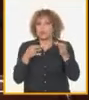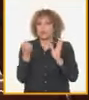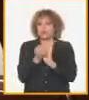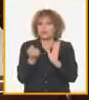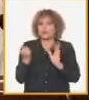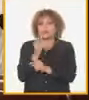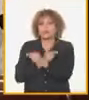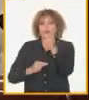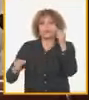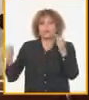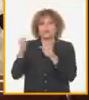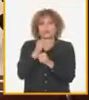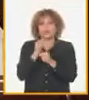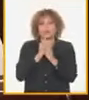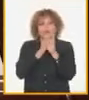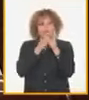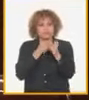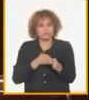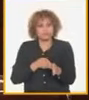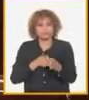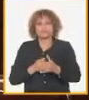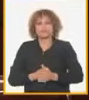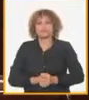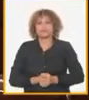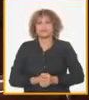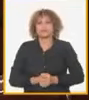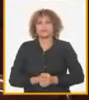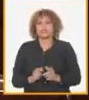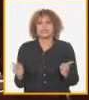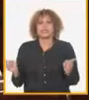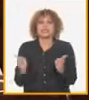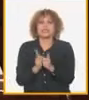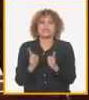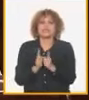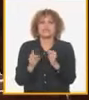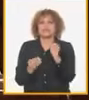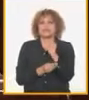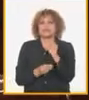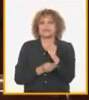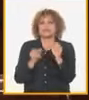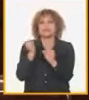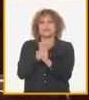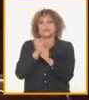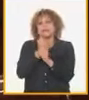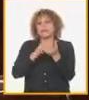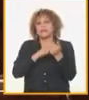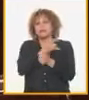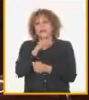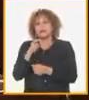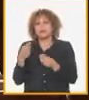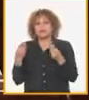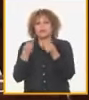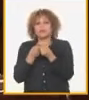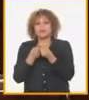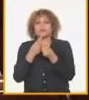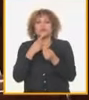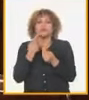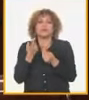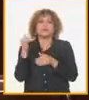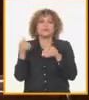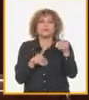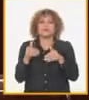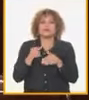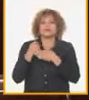prioridad hacia esta dirección estratégica que se resume en fortalecer el papel del partido con su participación apoyo y control